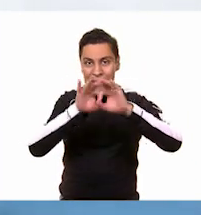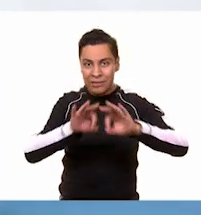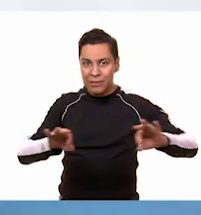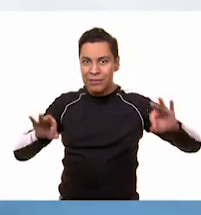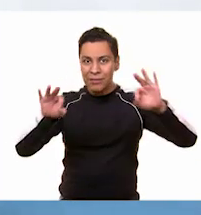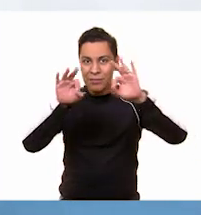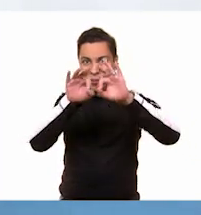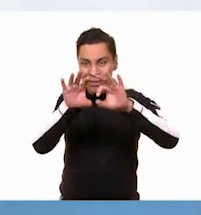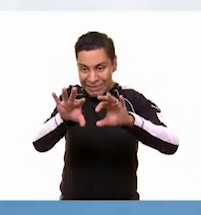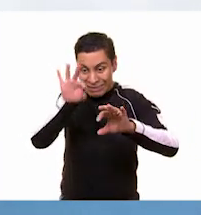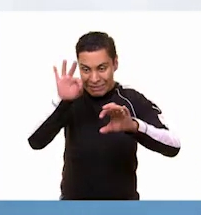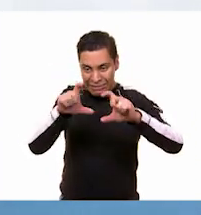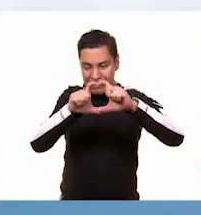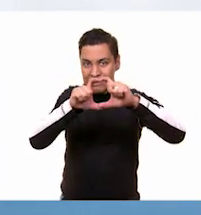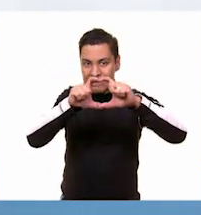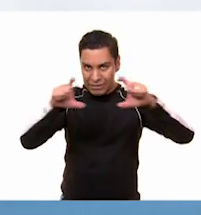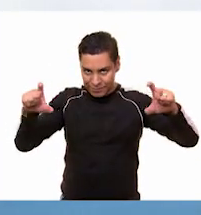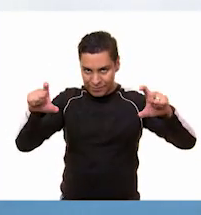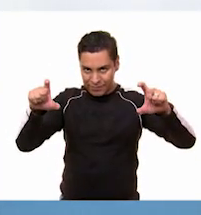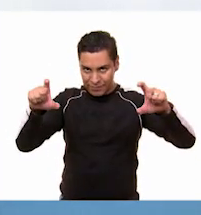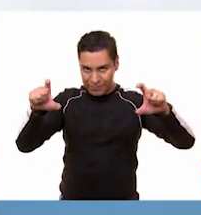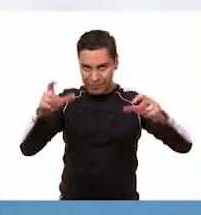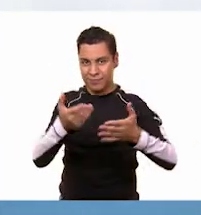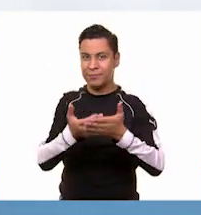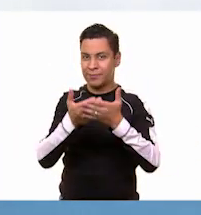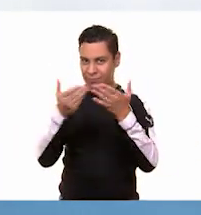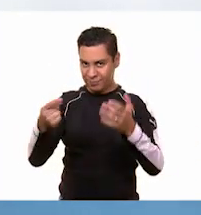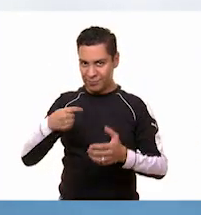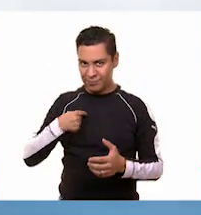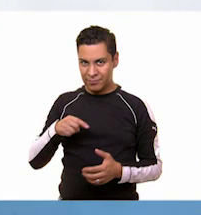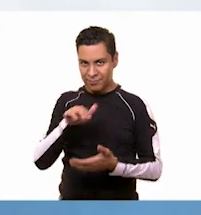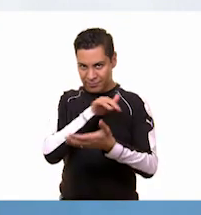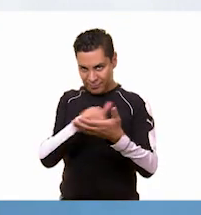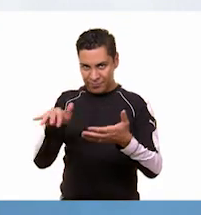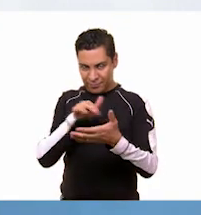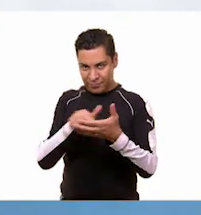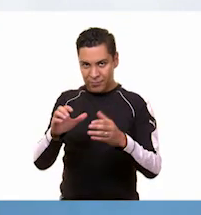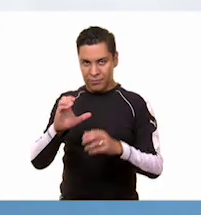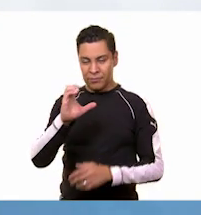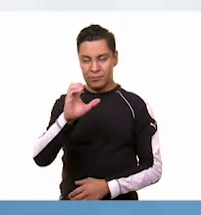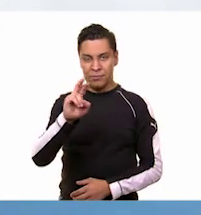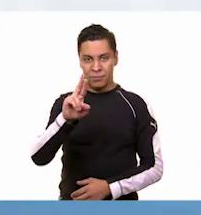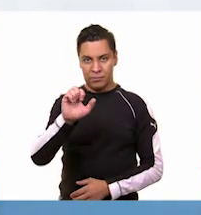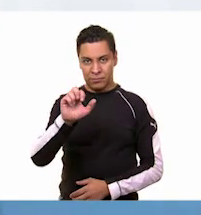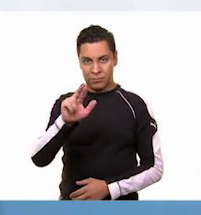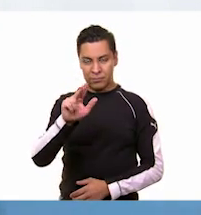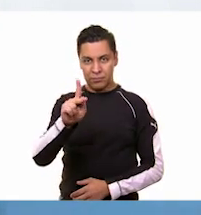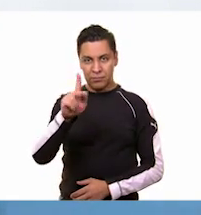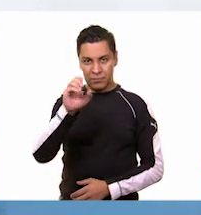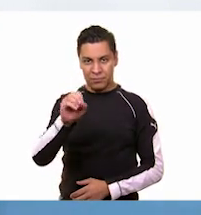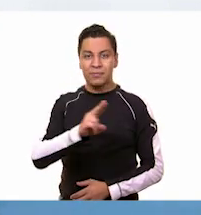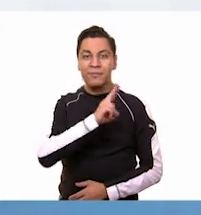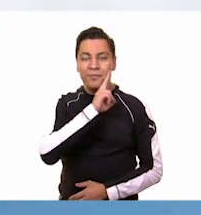importantes. Ahora, yo voy a leer la parte que corresponde al cuerpo de la noticia, en donde vamos a